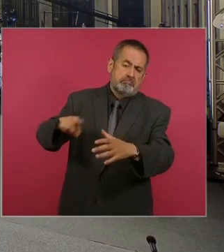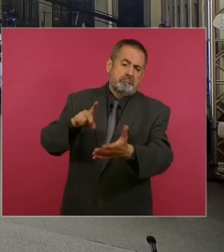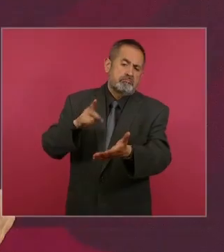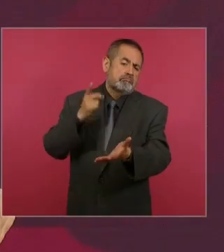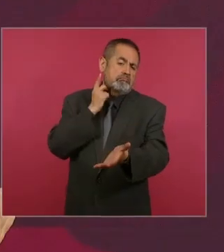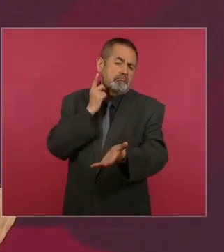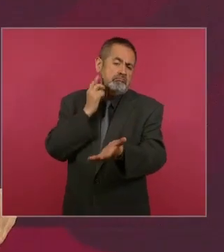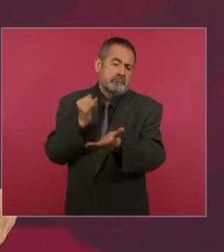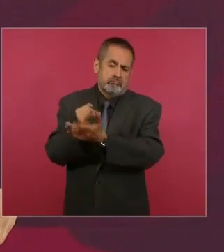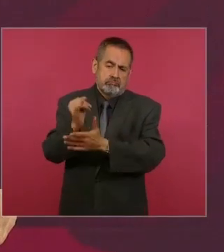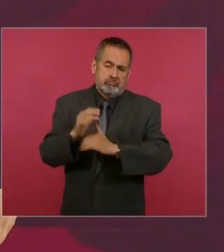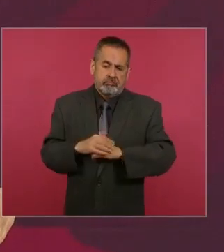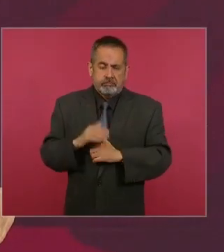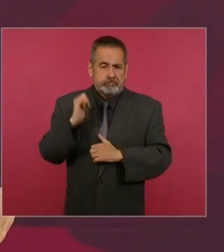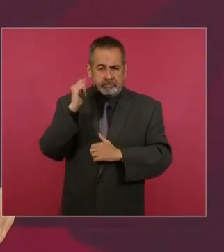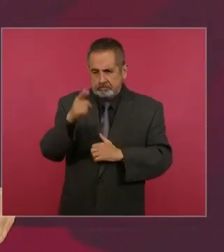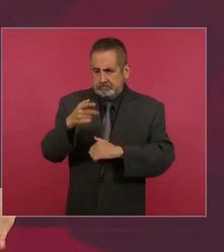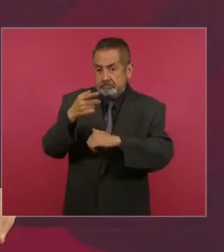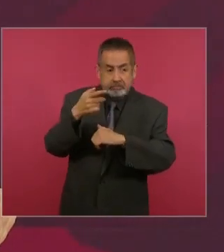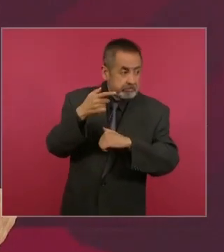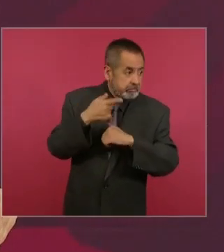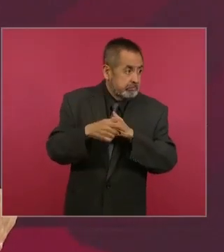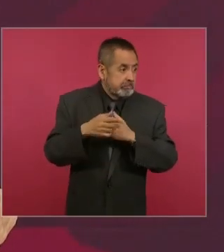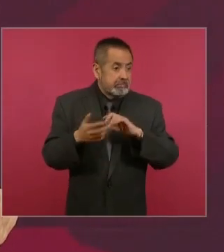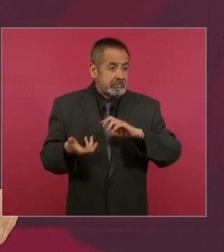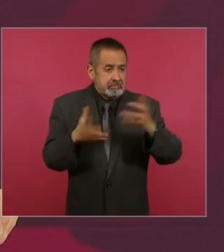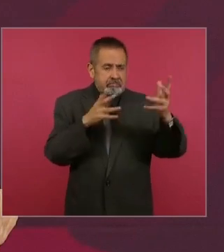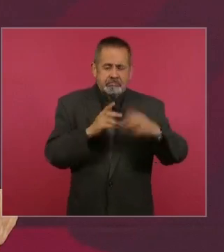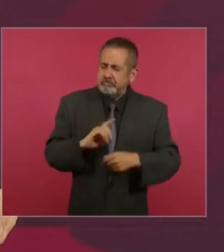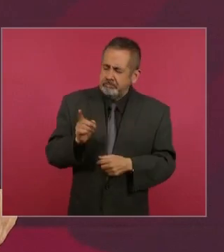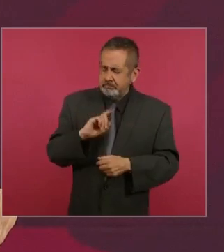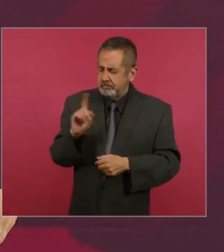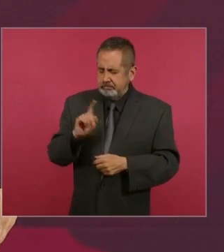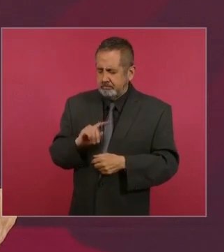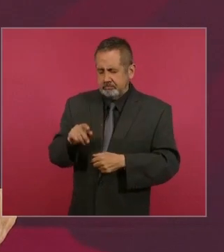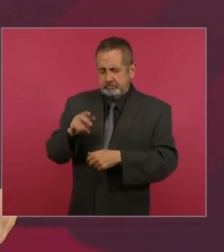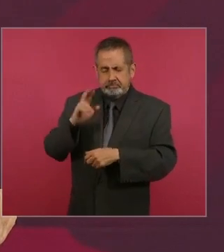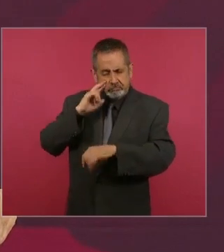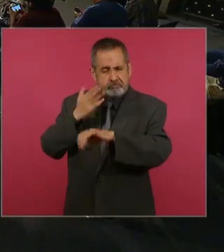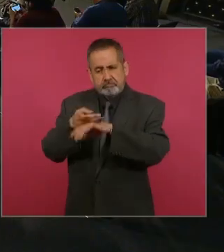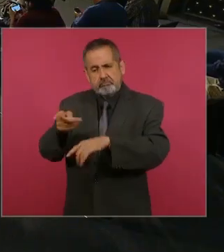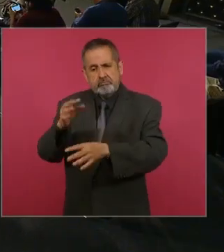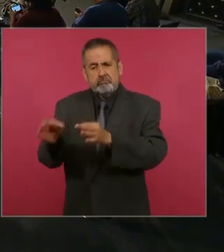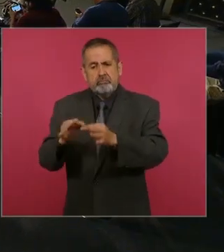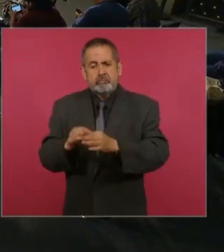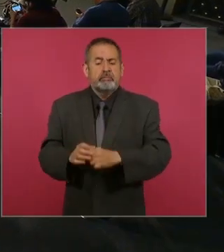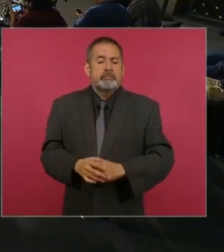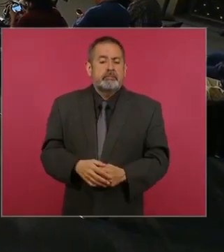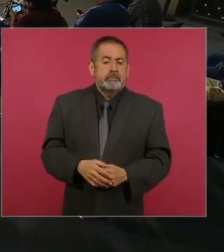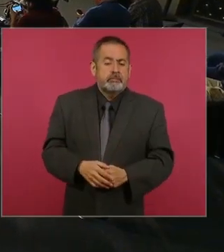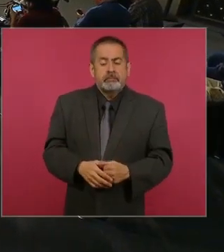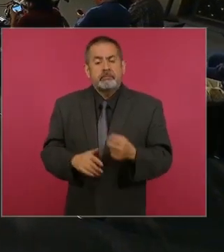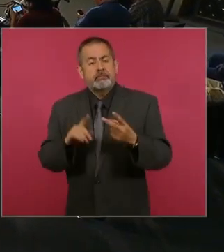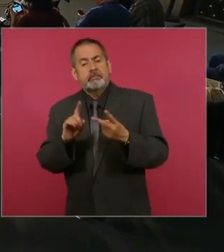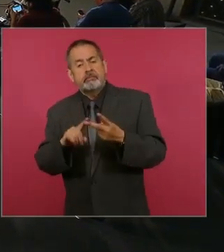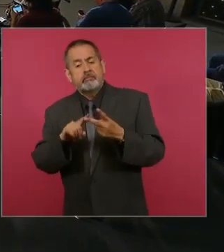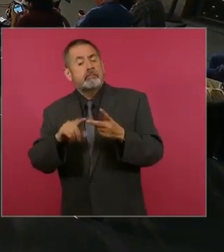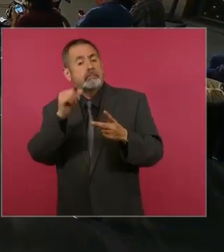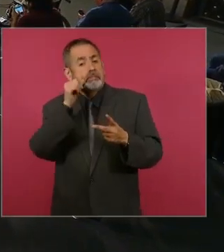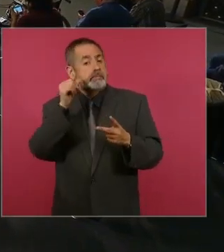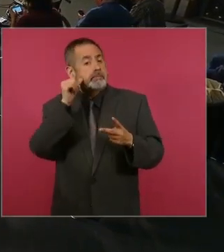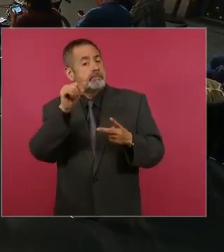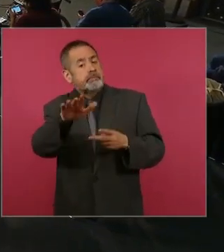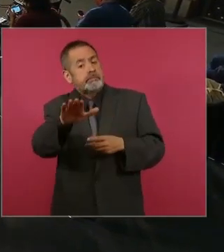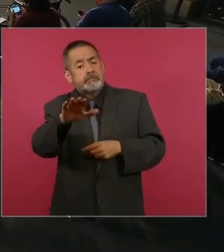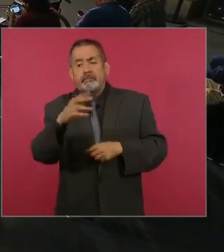ningún caso se pondría en riesgo ninguna circunstancia. Bien, secretaria. También ayer en Estados